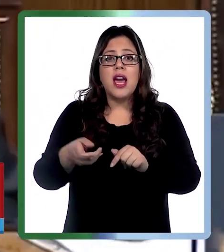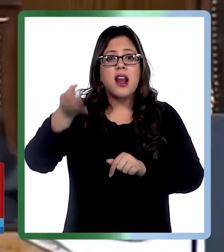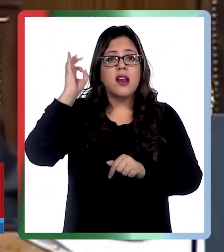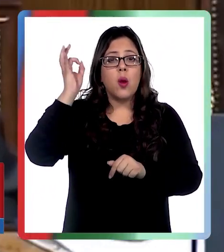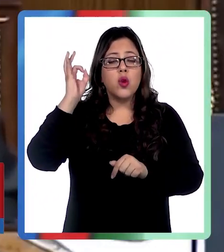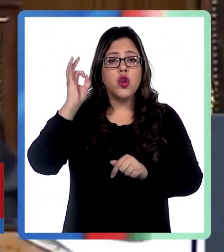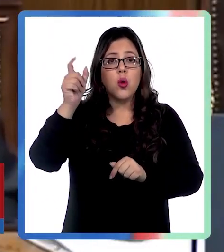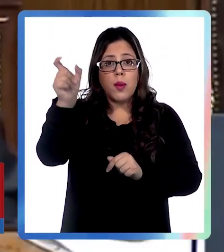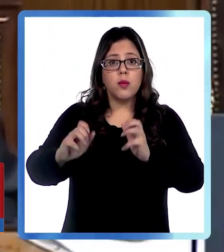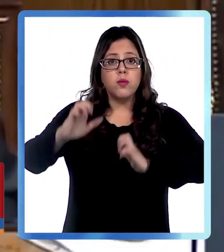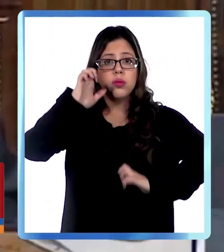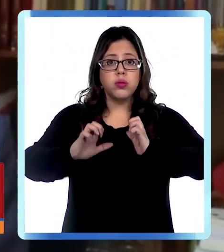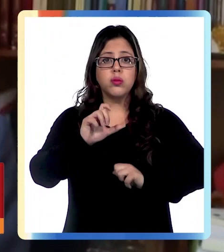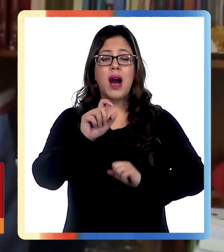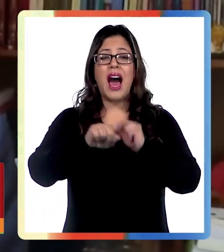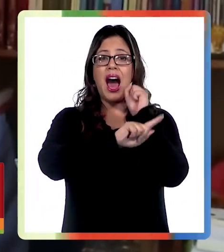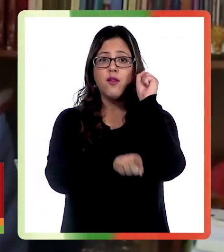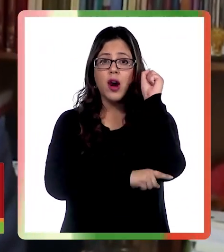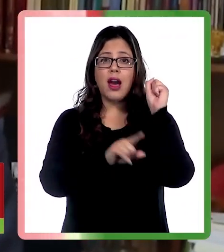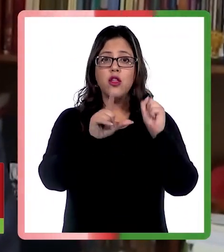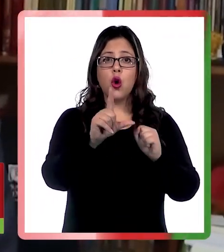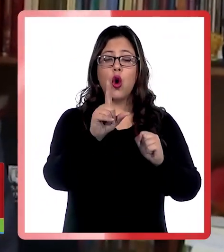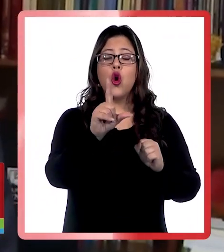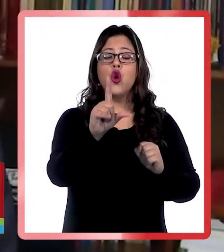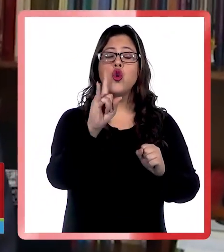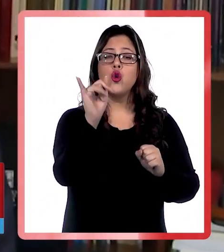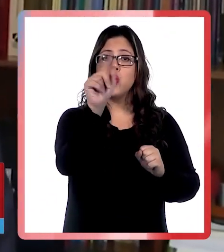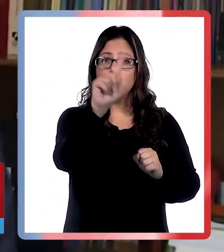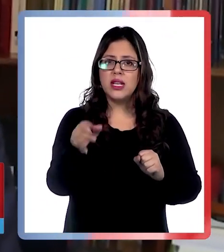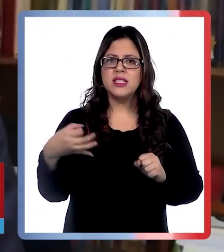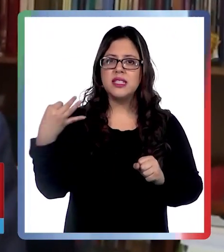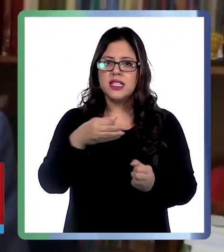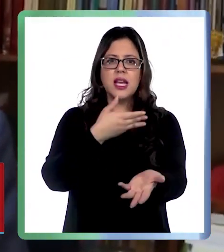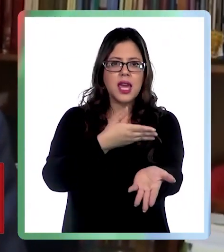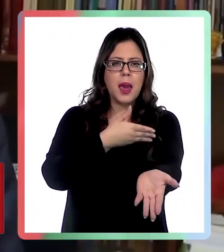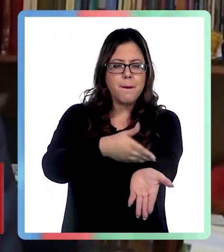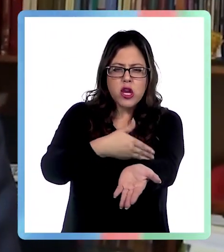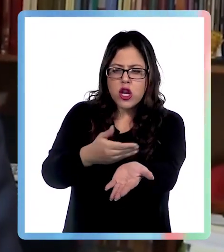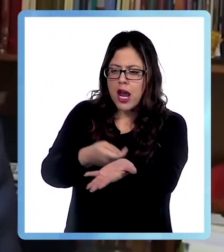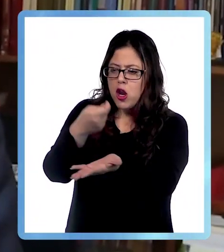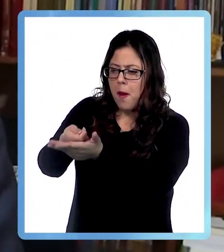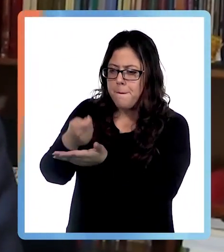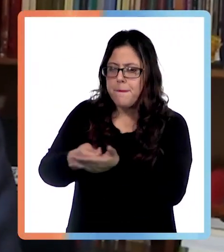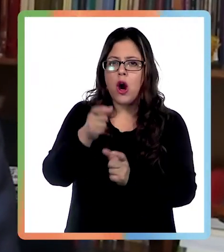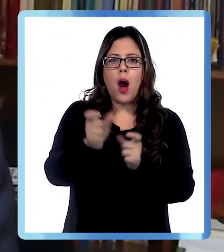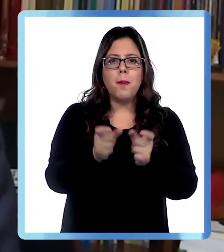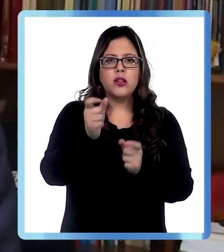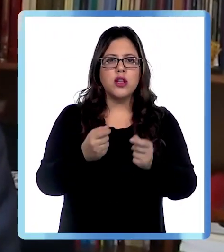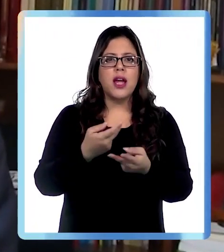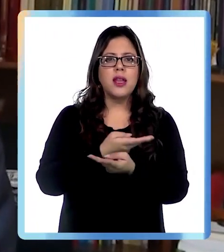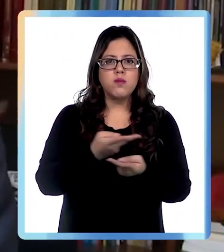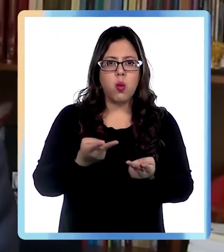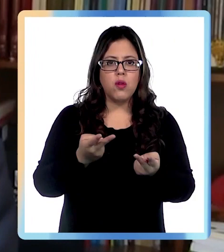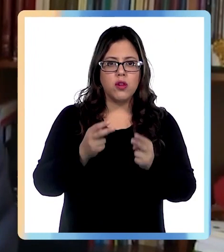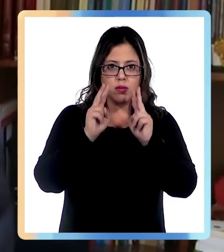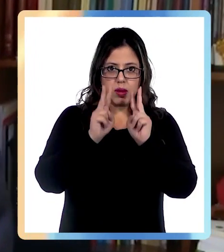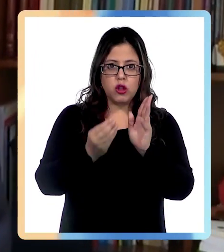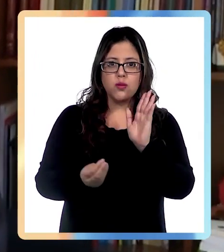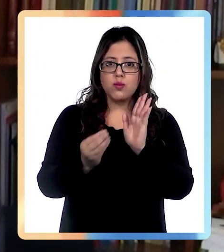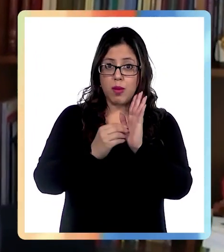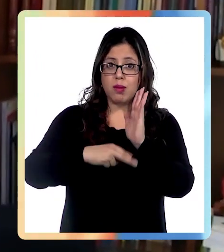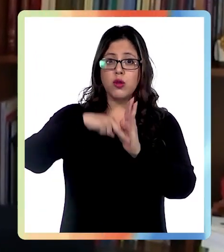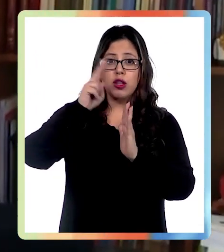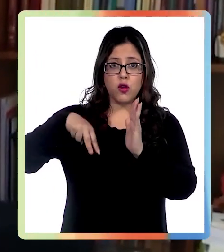un empresario el abogado Luis hermosilla reveló que pagaba millonarias sumas a funcionarios públicos esto y más en portavoz